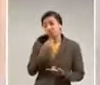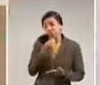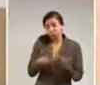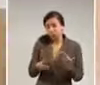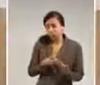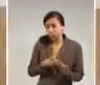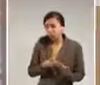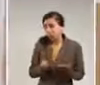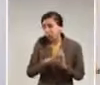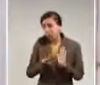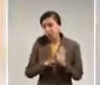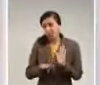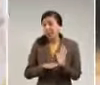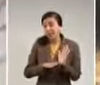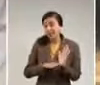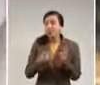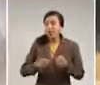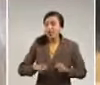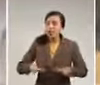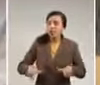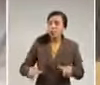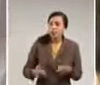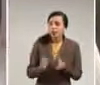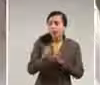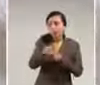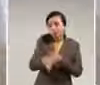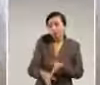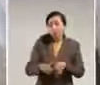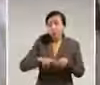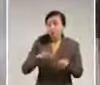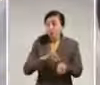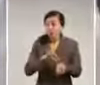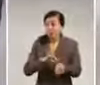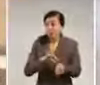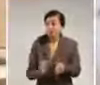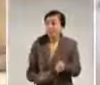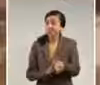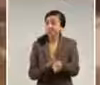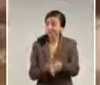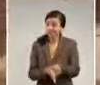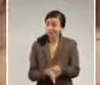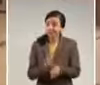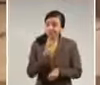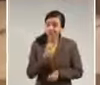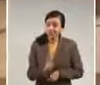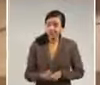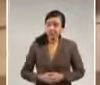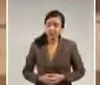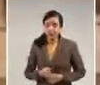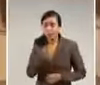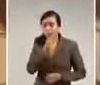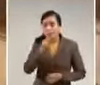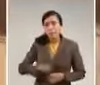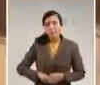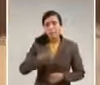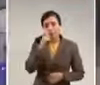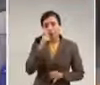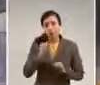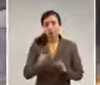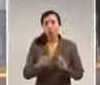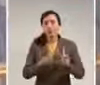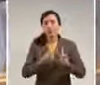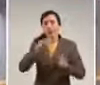una enfermedad que parece decidida a estar mucho tiempo en nuestras vidas. En la isla, Noel Otaño, Sistema